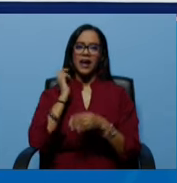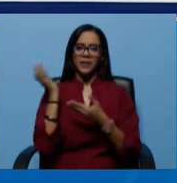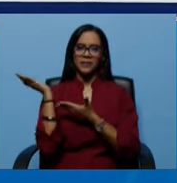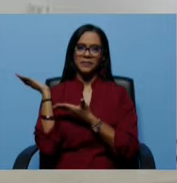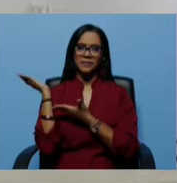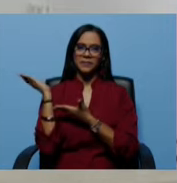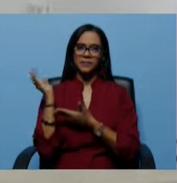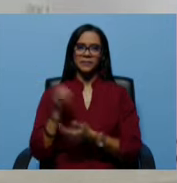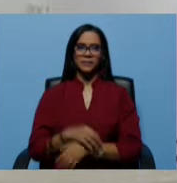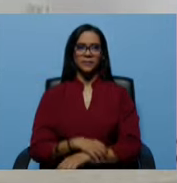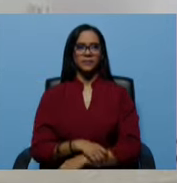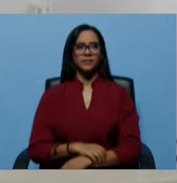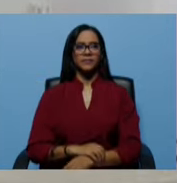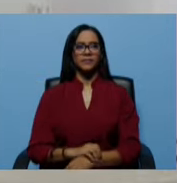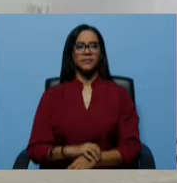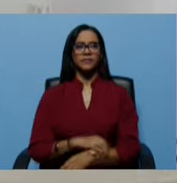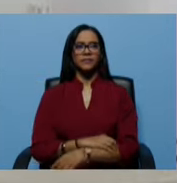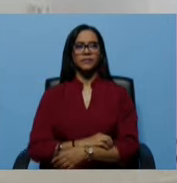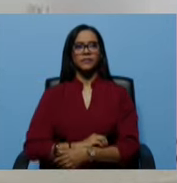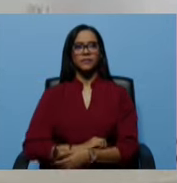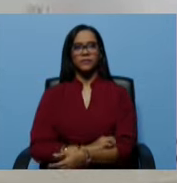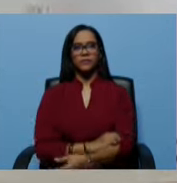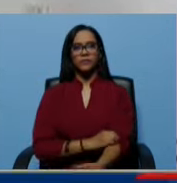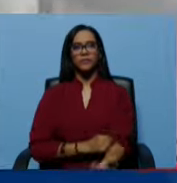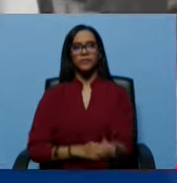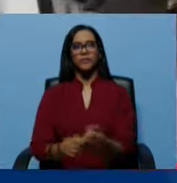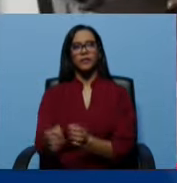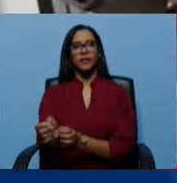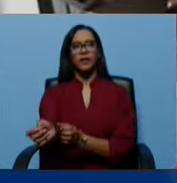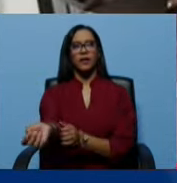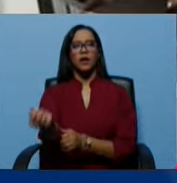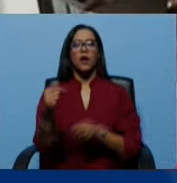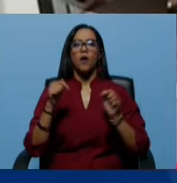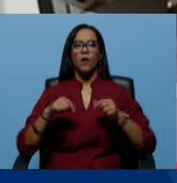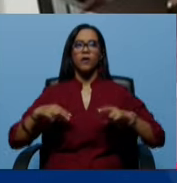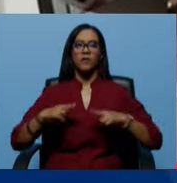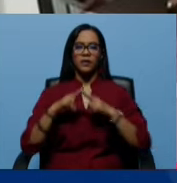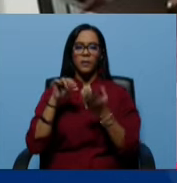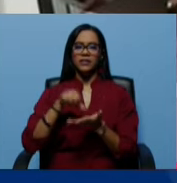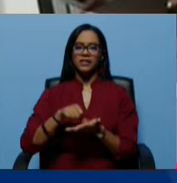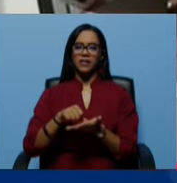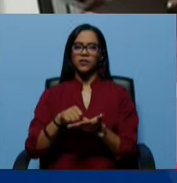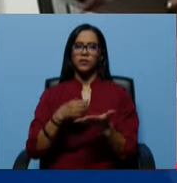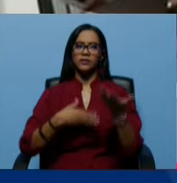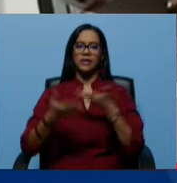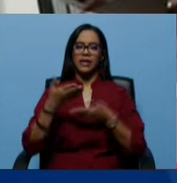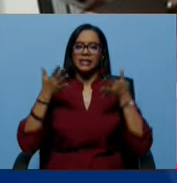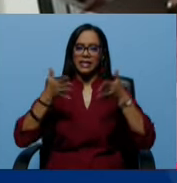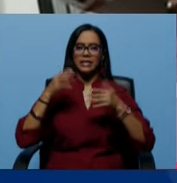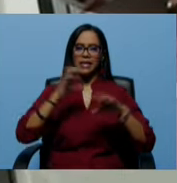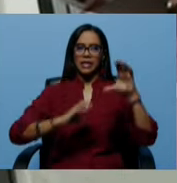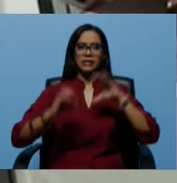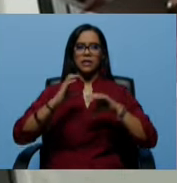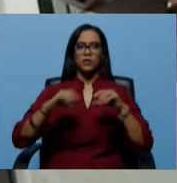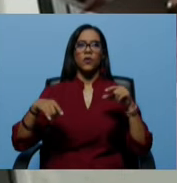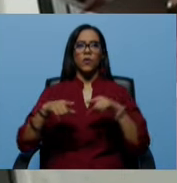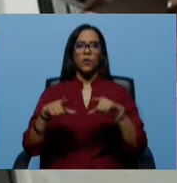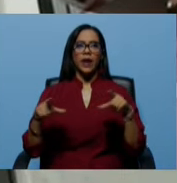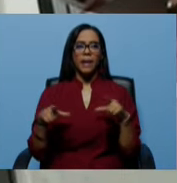Adelante. Hoy nos encontramos en el Centro Didáctico para la Enseñanza de la Ciencia, un